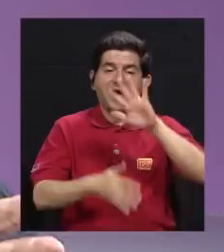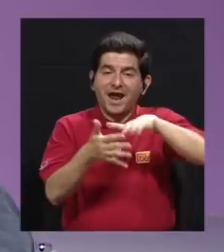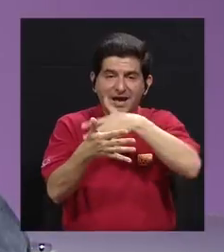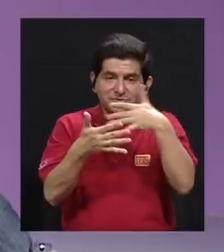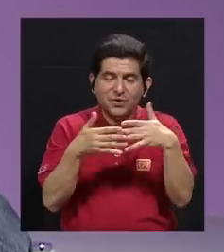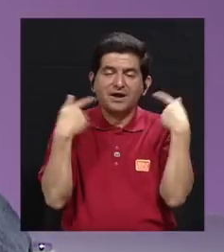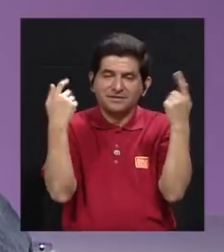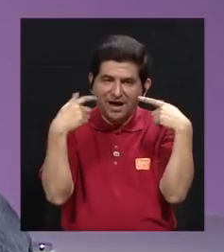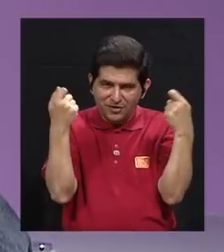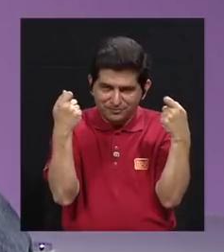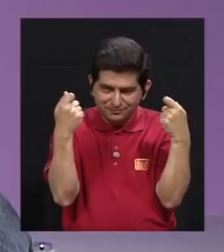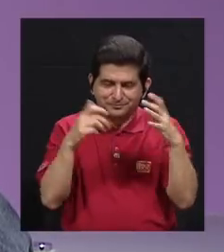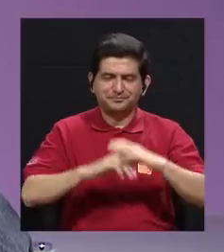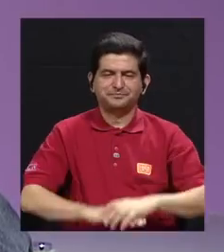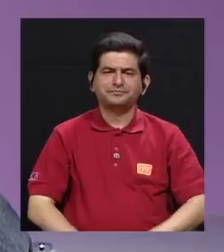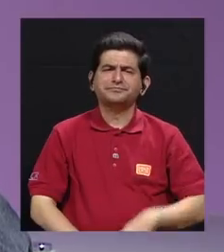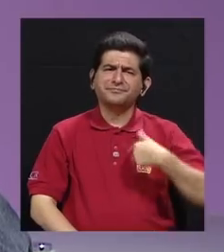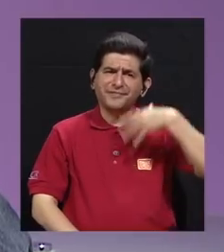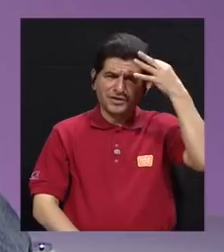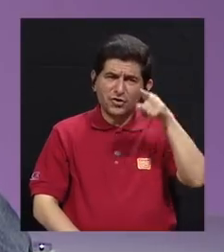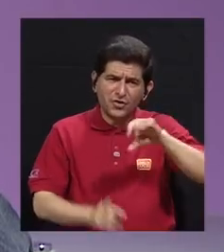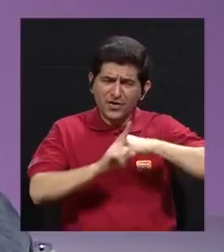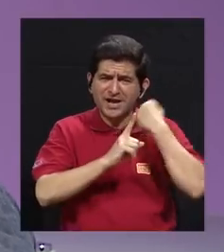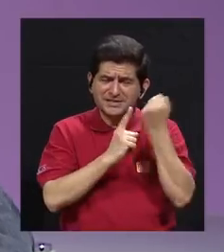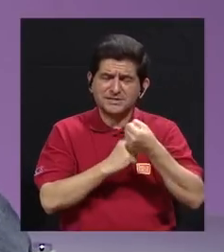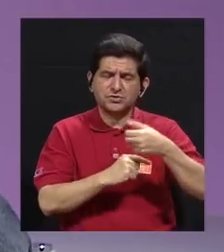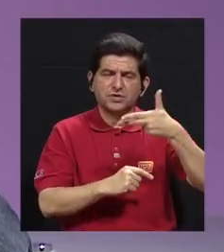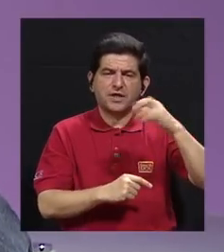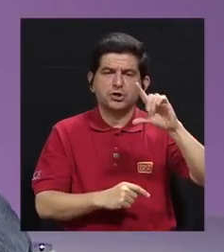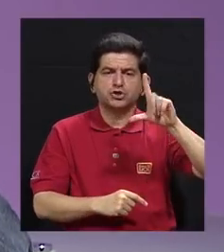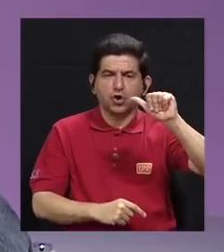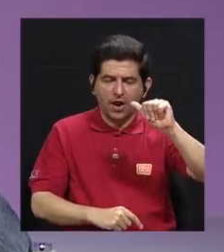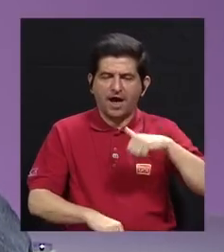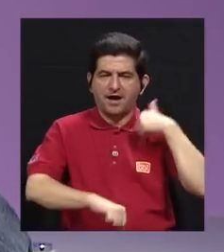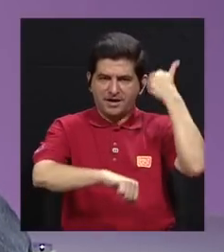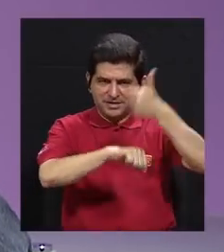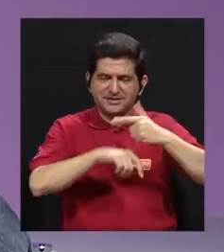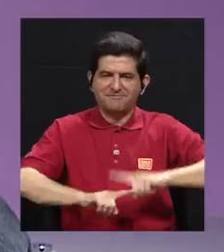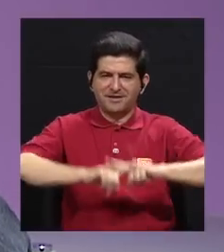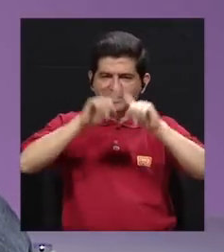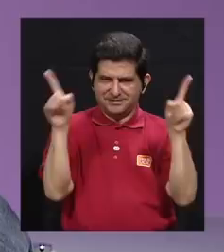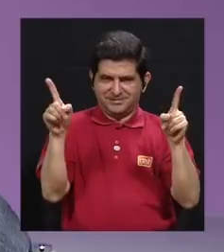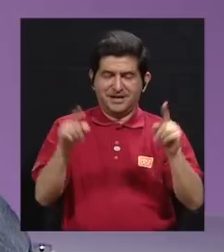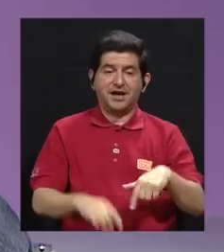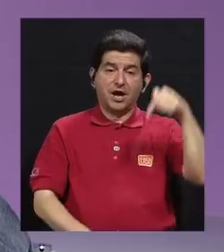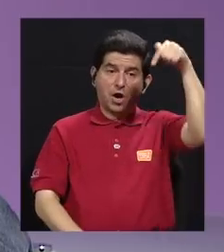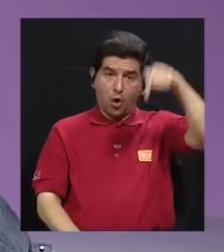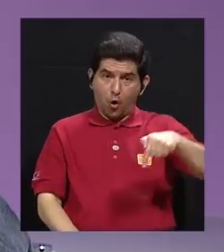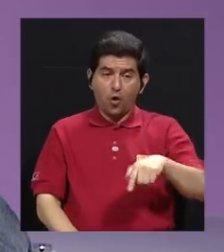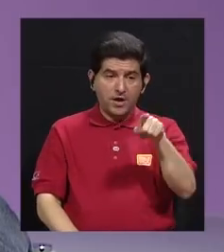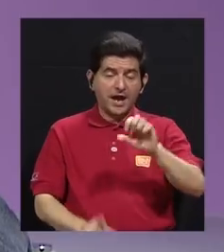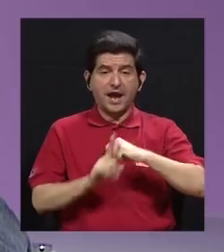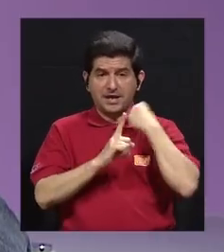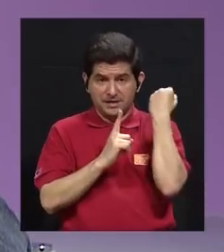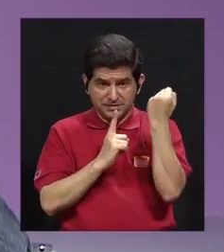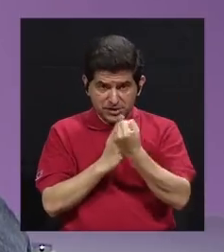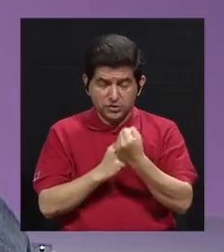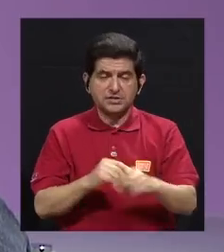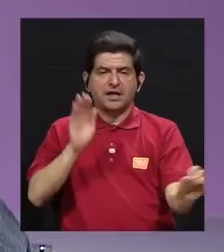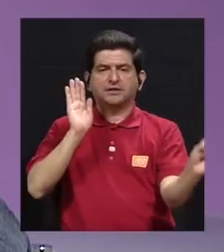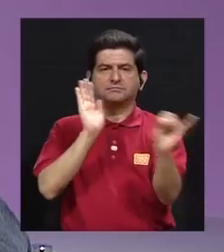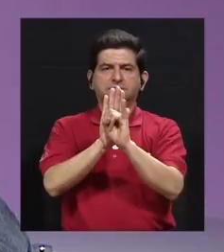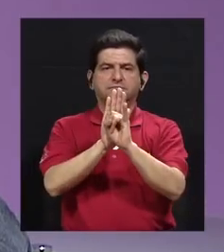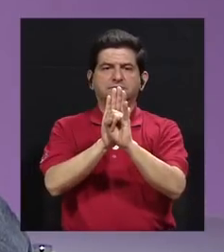sino es un calendario festivo, ¿no? Entonces creo que esa sociedad chola es la que marca la diferencia, porque hoy día